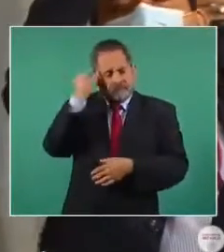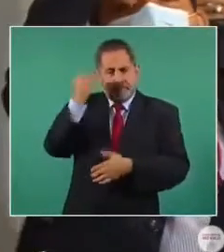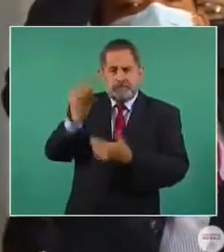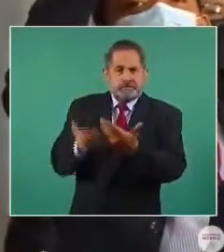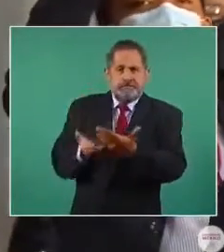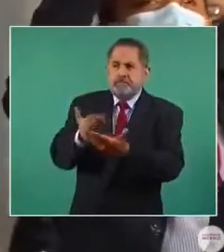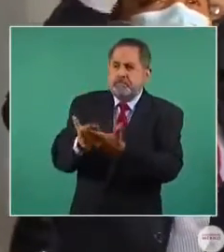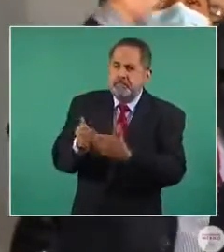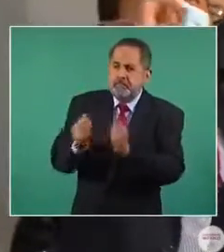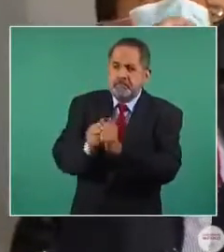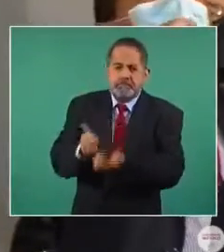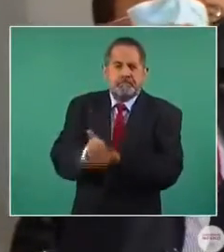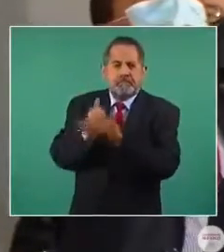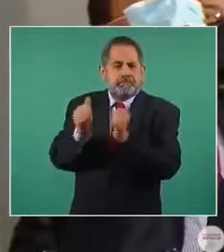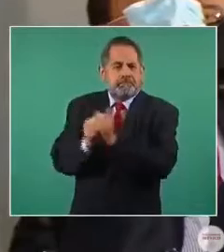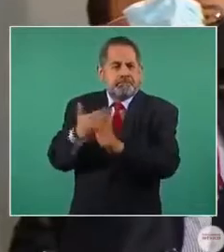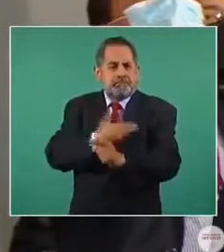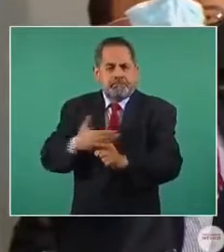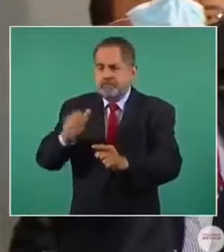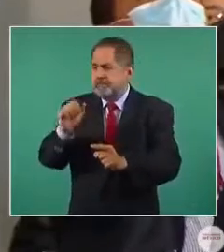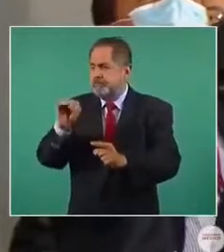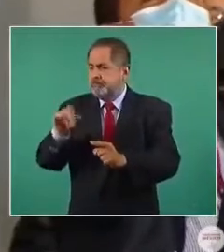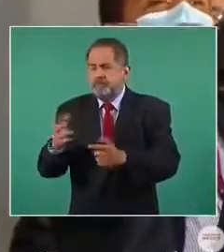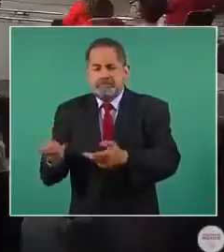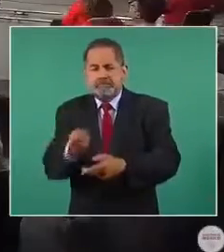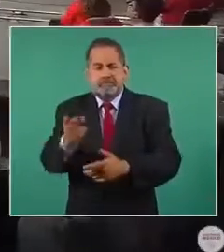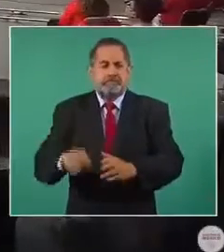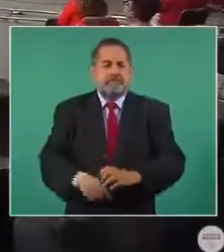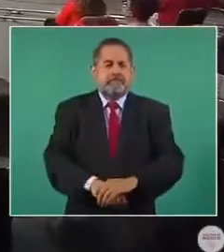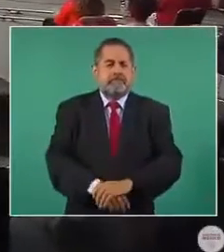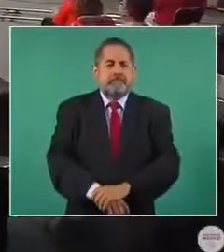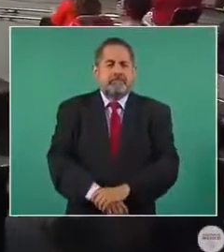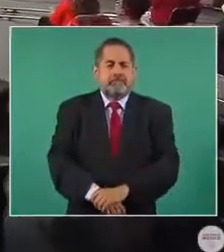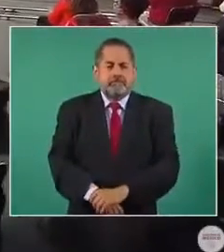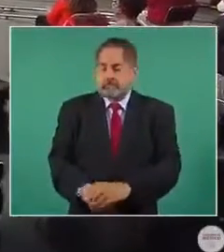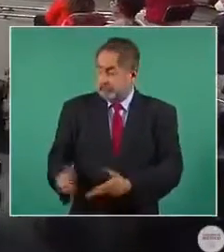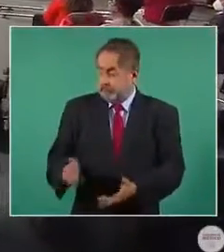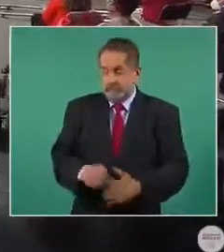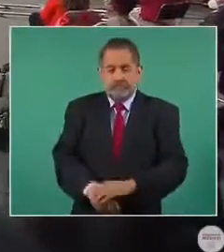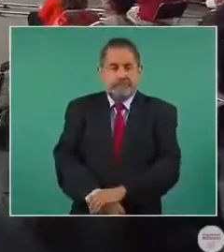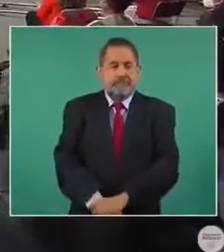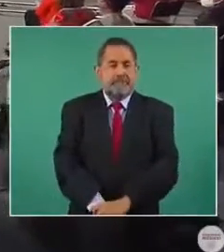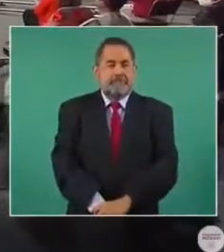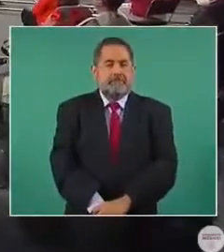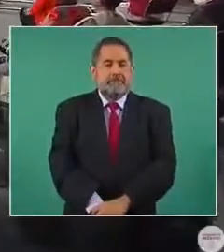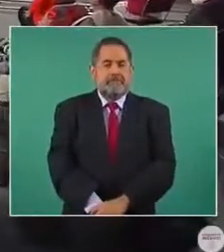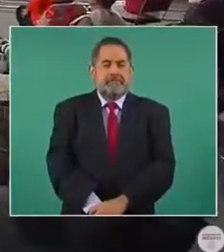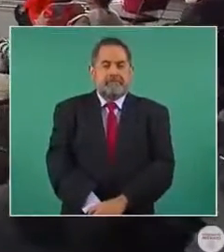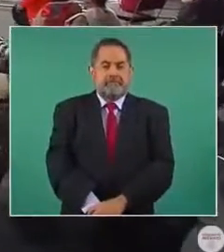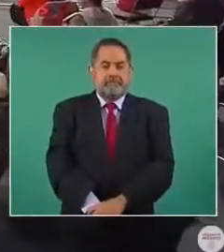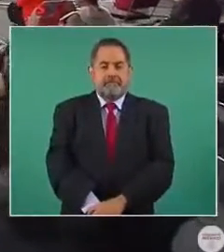que le hizo a la administración del presidente López Obrador. ¿Dónde?